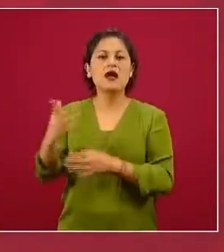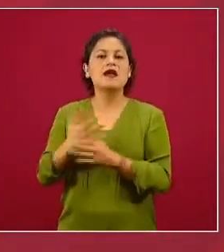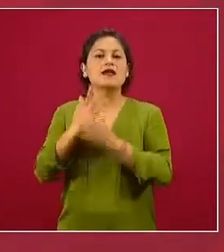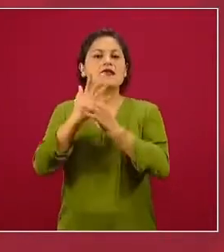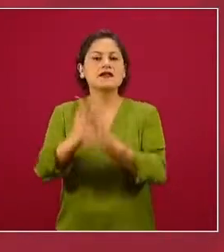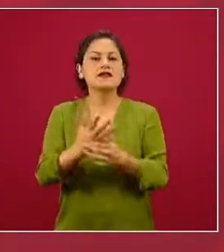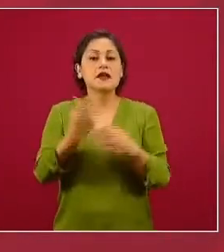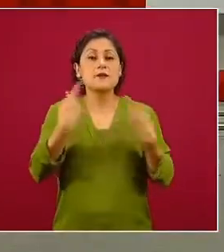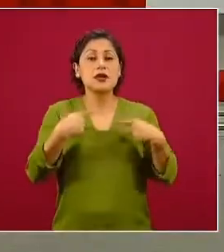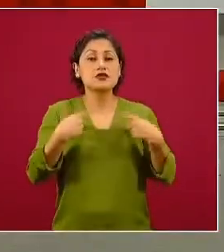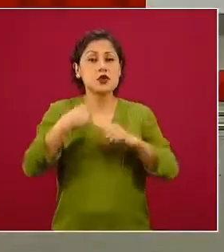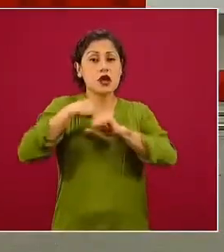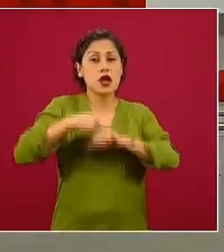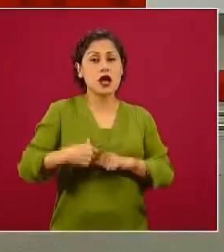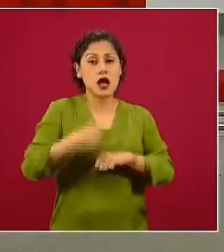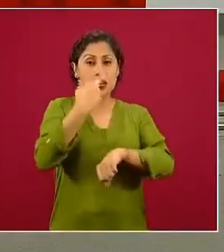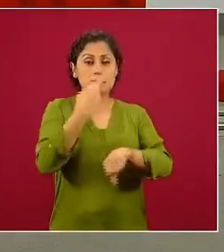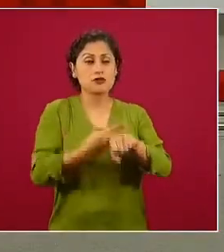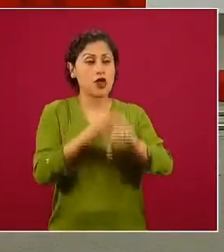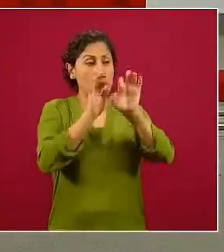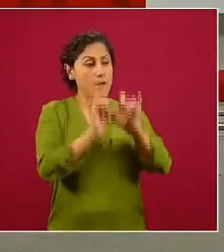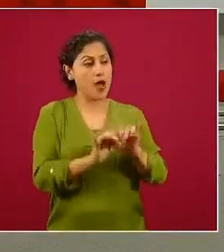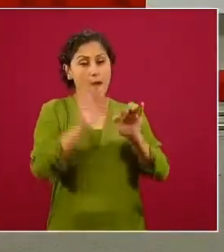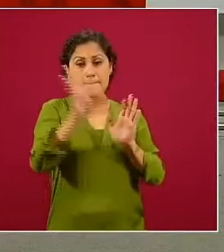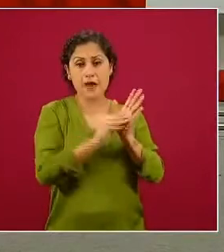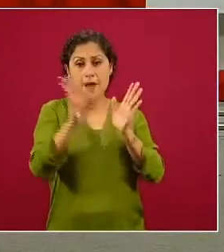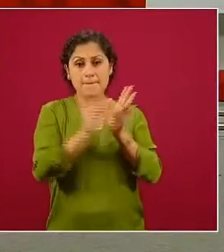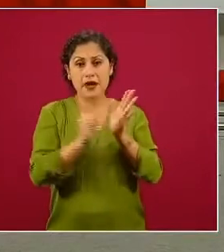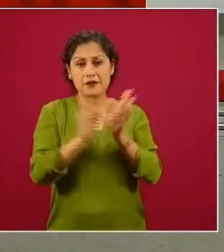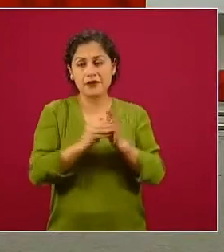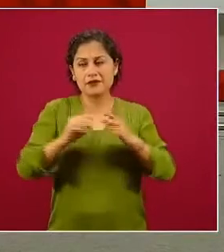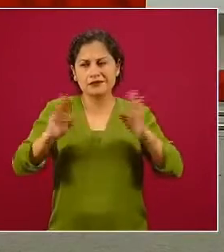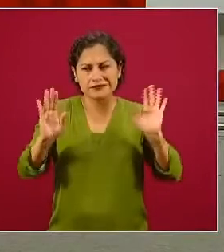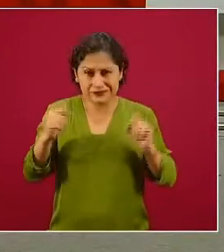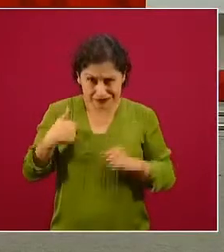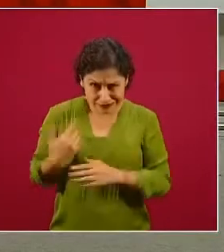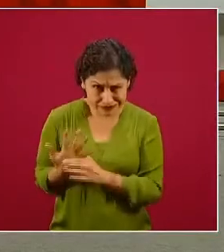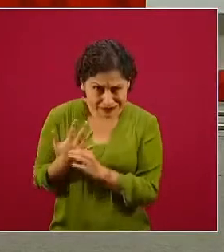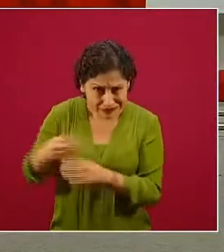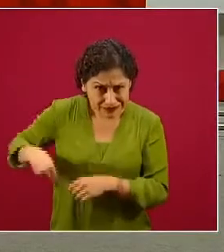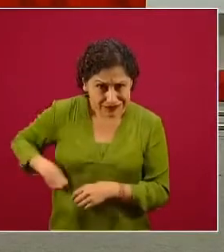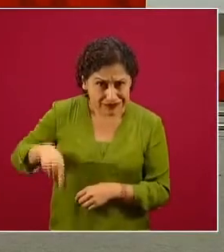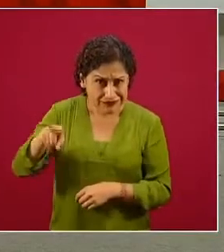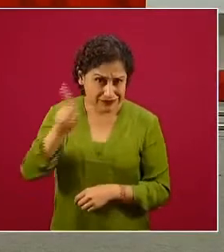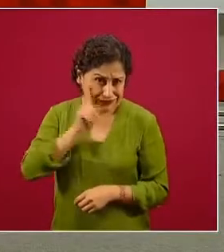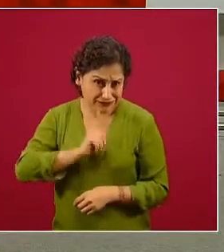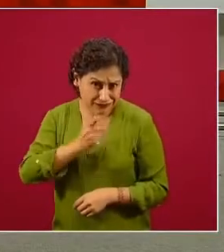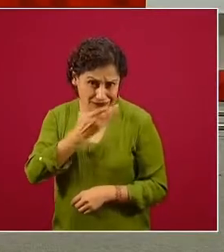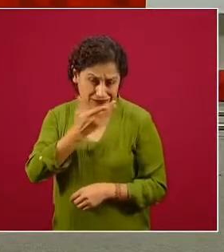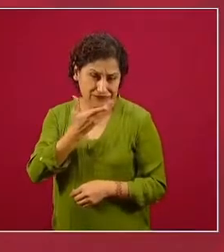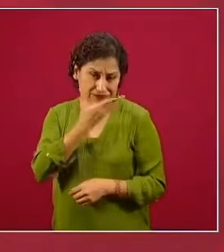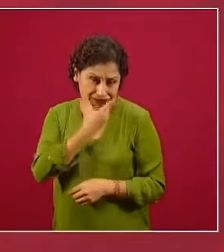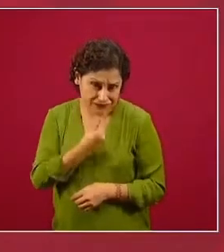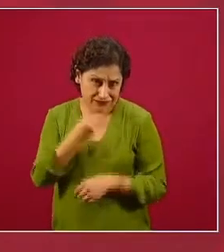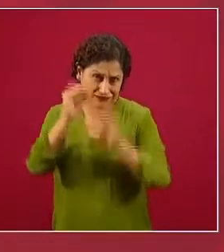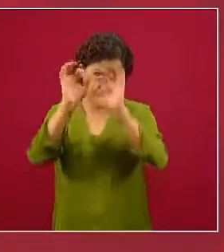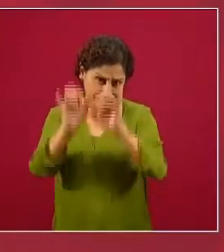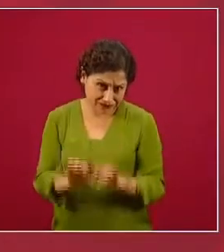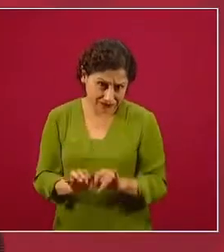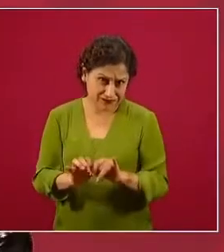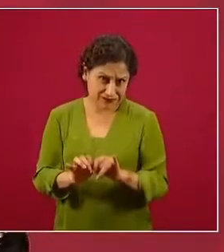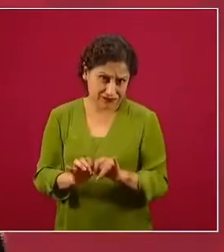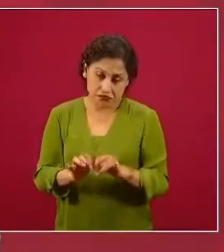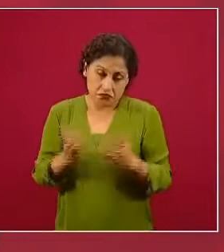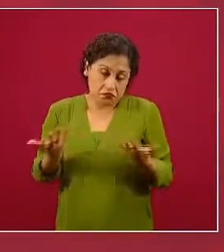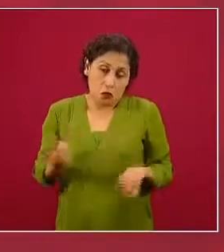No, yo ilustré con uno de los elementos pragmáticos, técnicos. No sé si es capturista o capturisto, hay una persona que